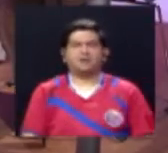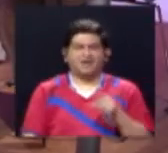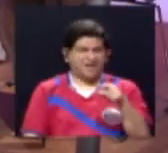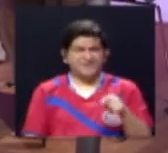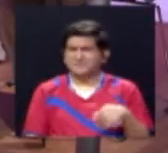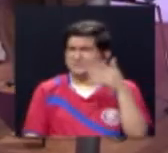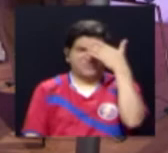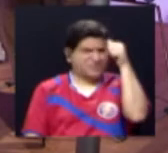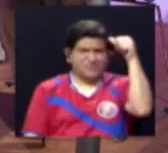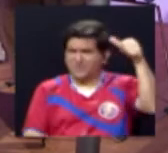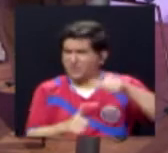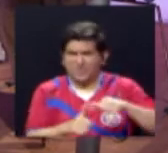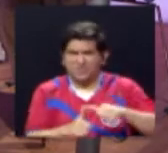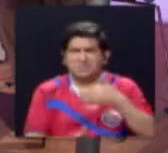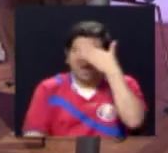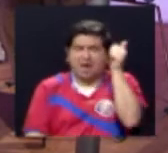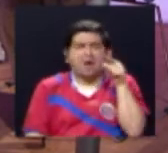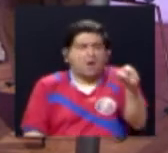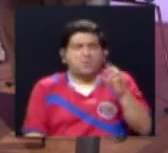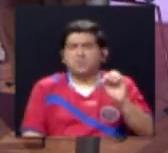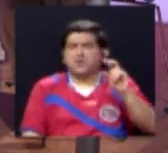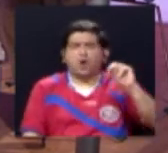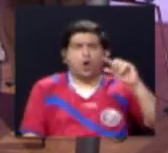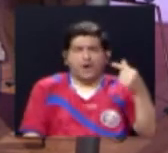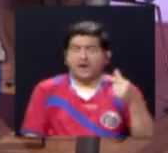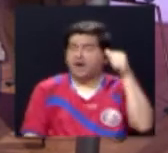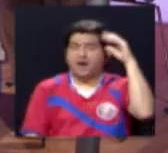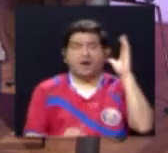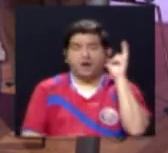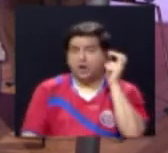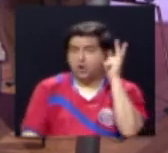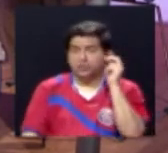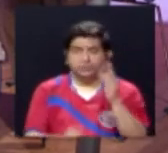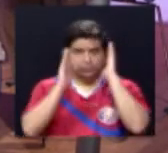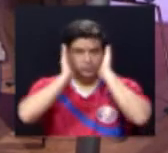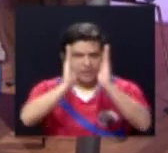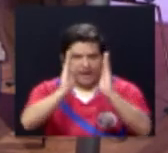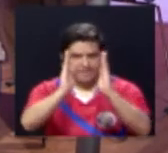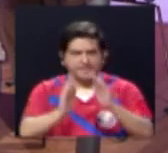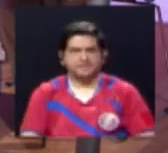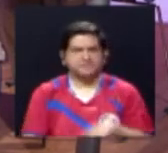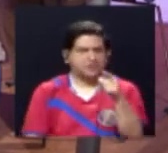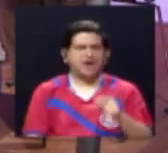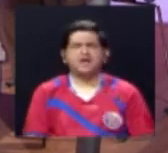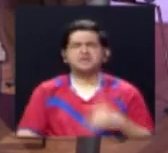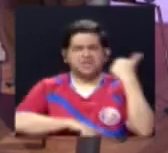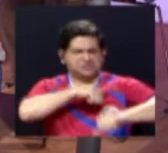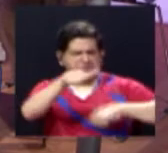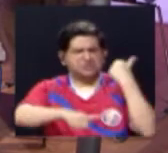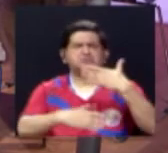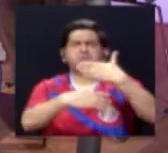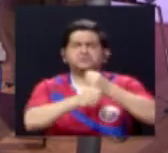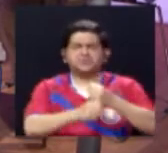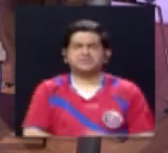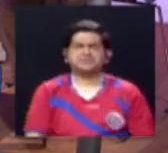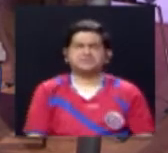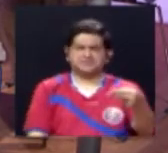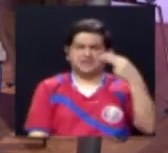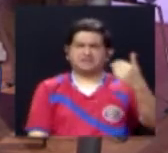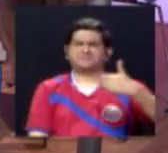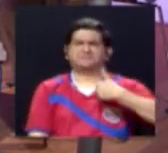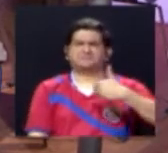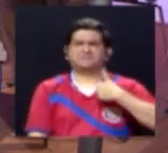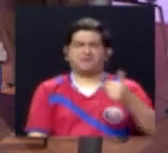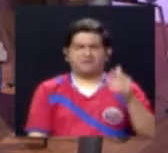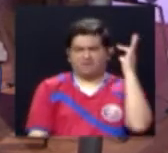eso dejarlas de lado no escuchar atentamente sus reivindicaciones la historia que